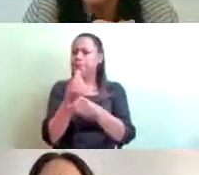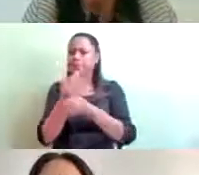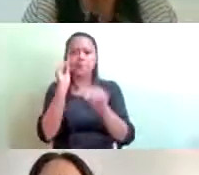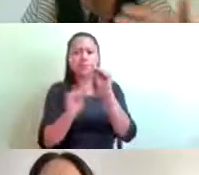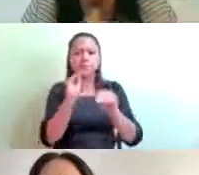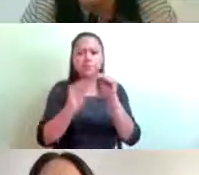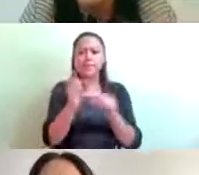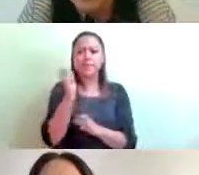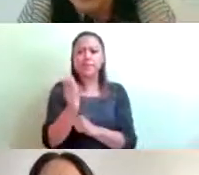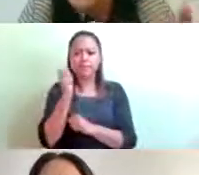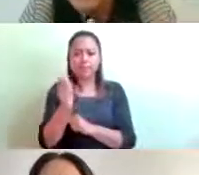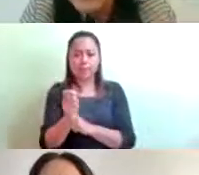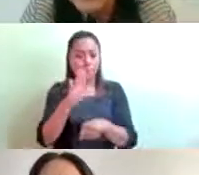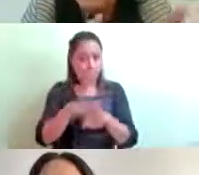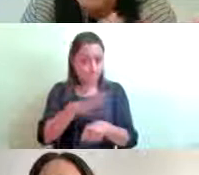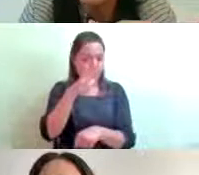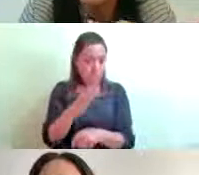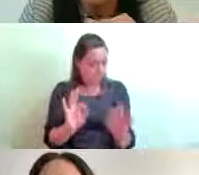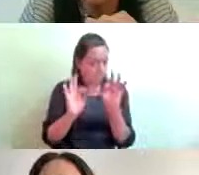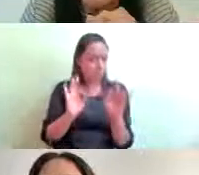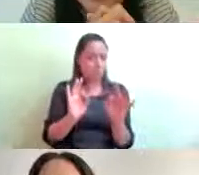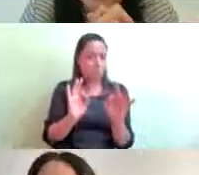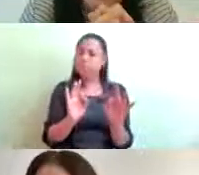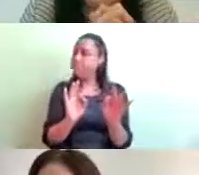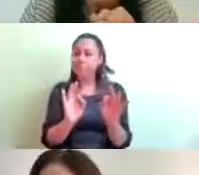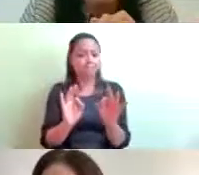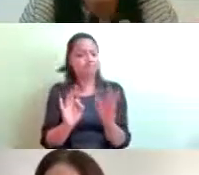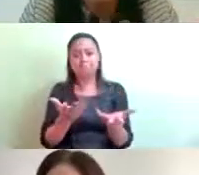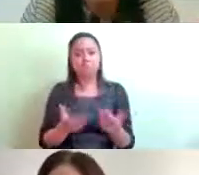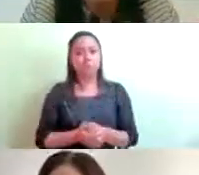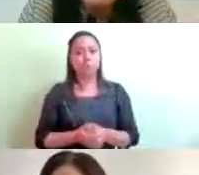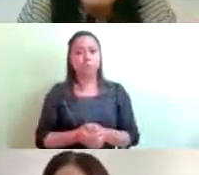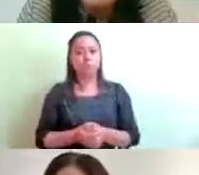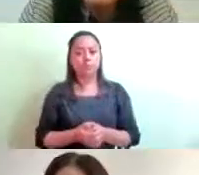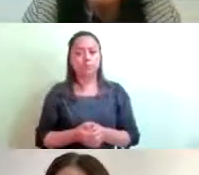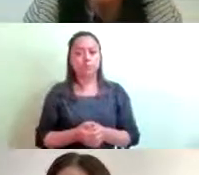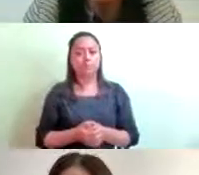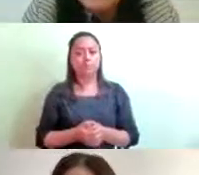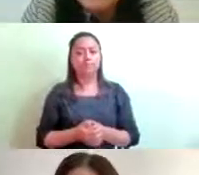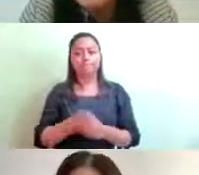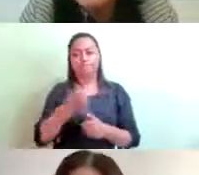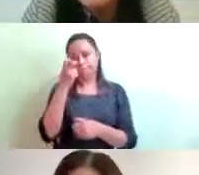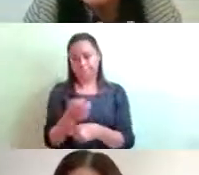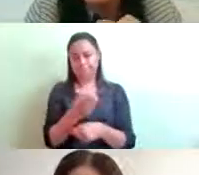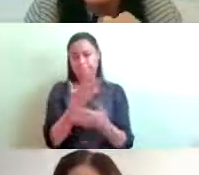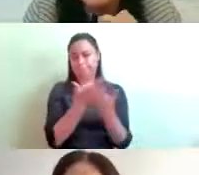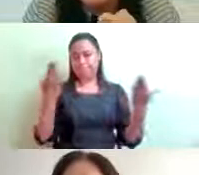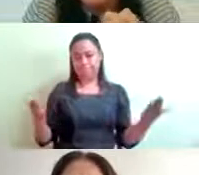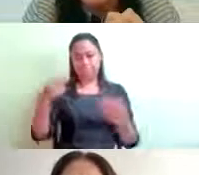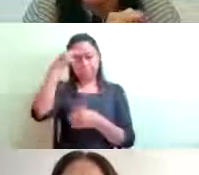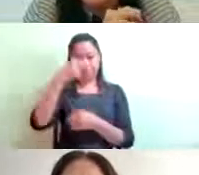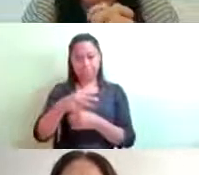hídrica significa una mayor eficiencia y mayor recurso hídrico, ¿no? En ese caso, México está en